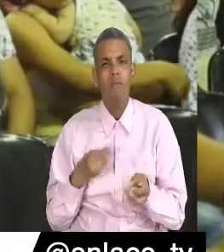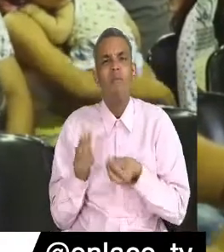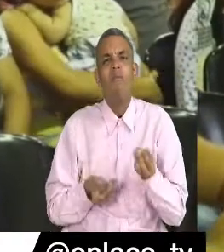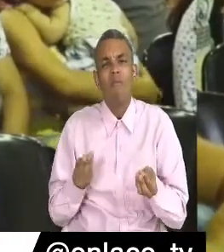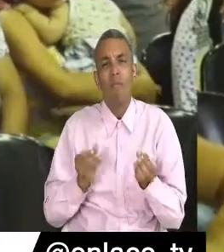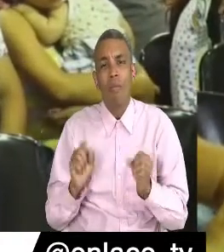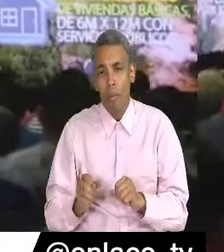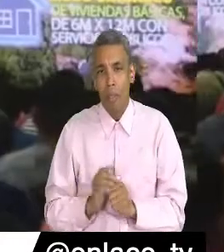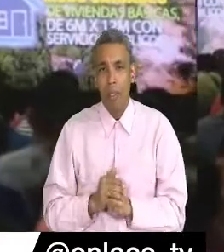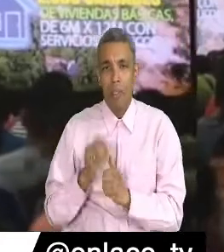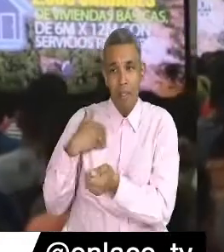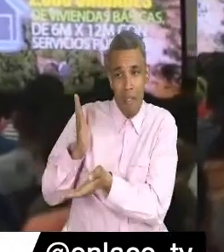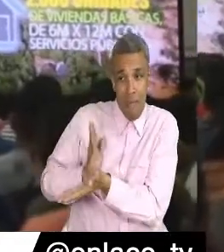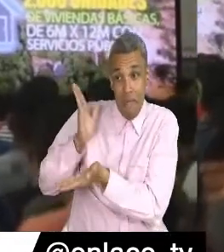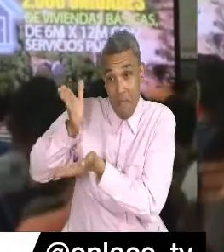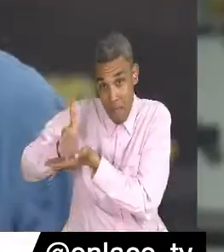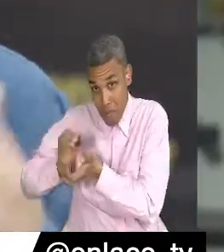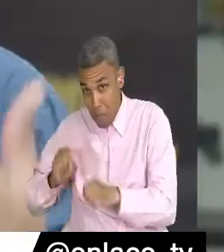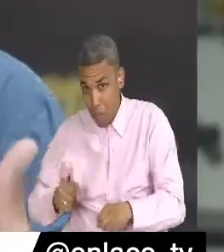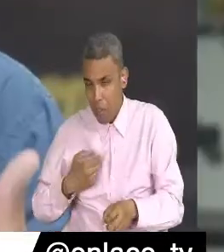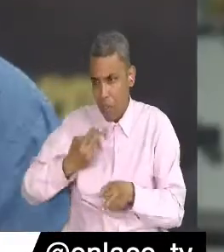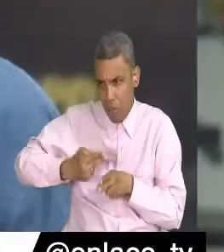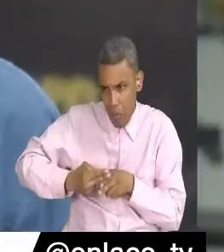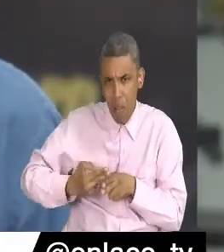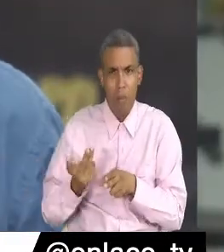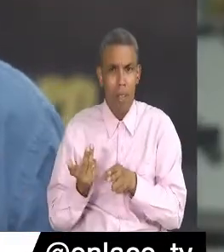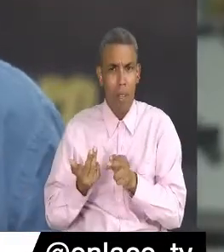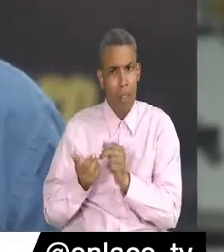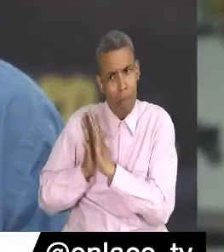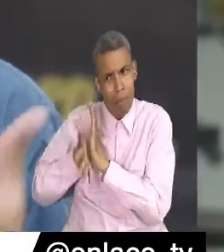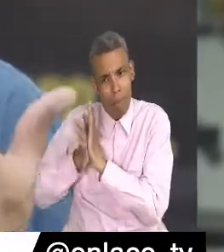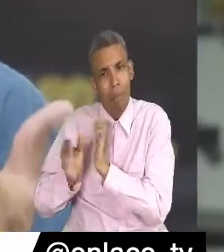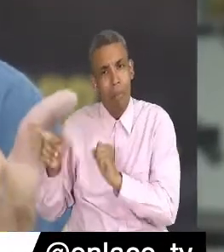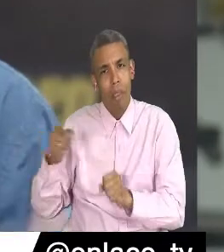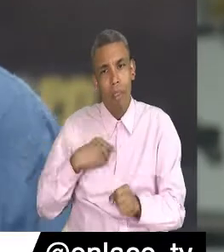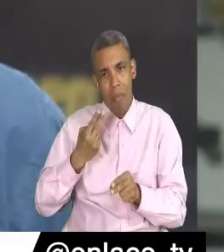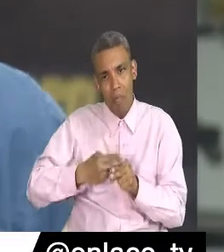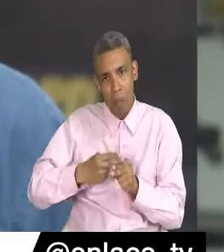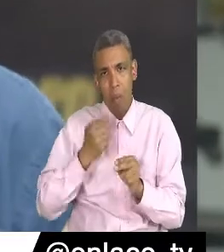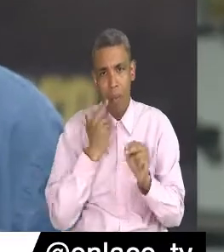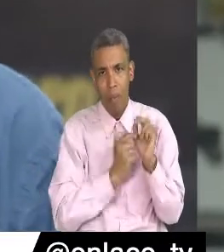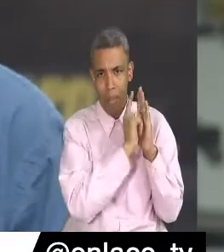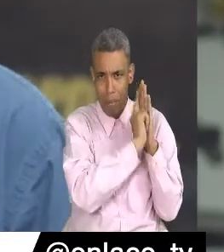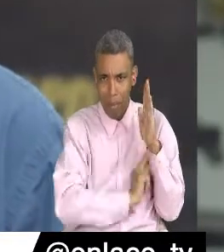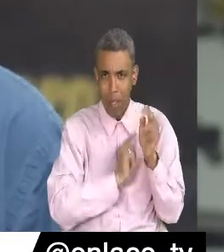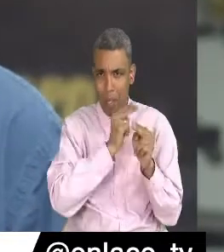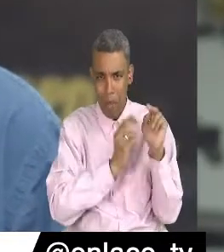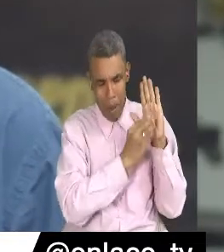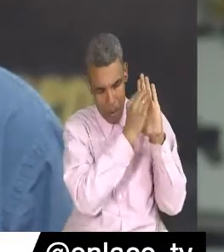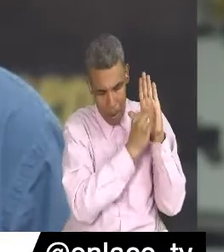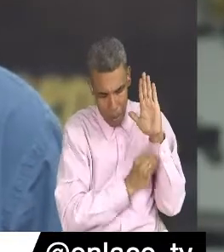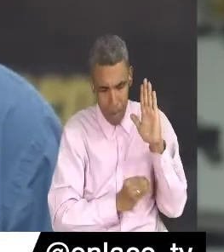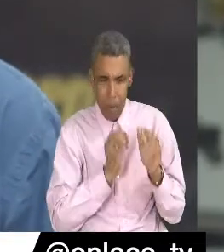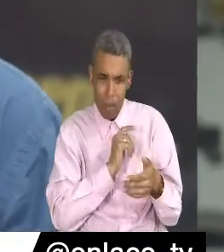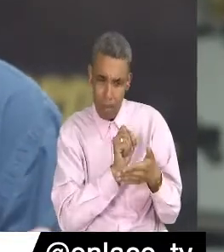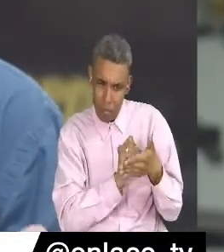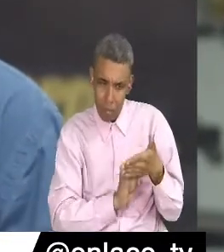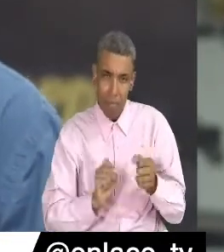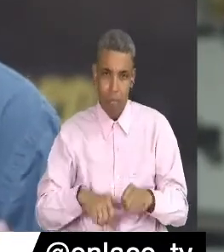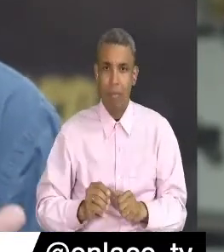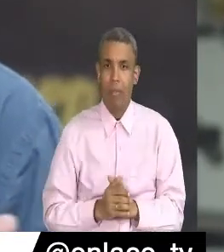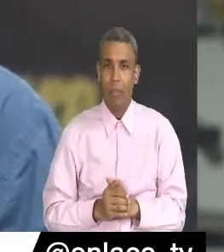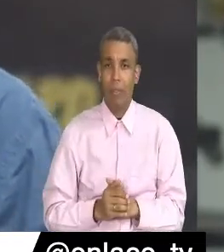también podrán dirigirse para postularse. Luego tendremos un equipo que irá a visitar cada uno de los barrios, cada uno de los asentamientos humanos, para